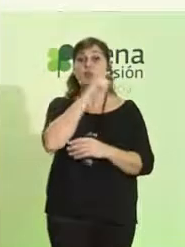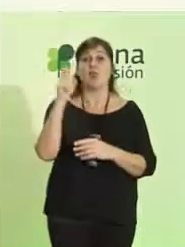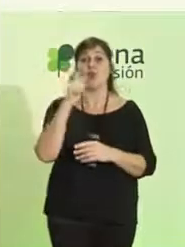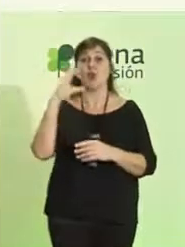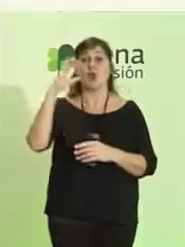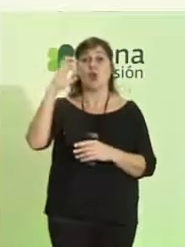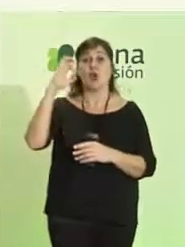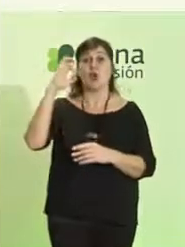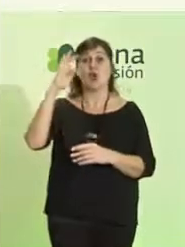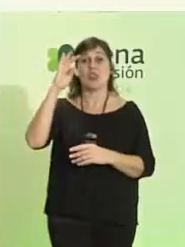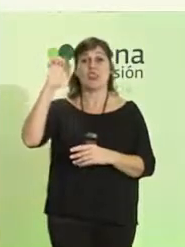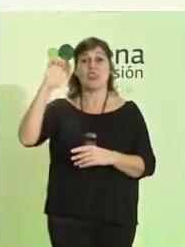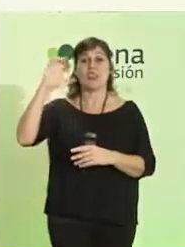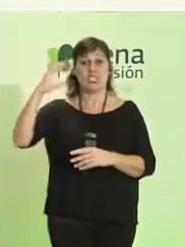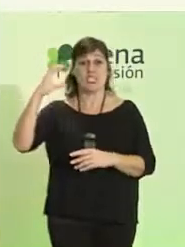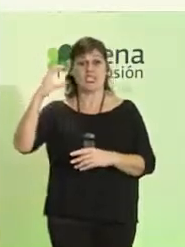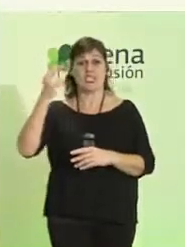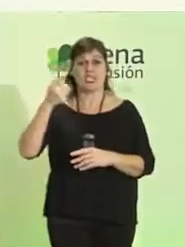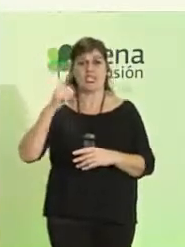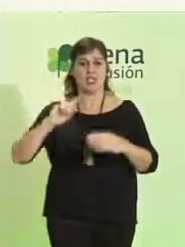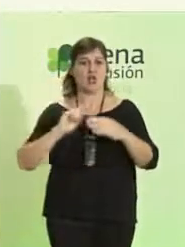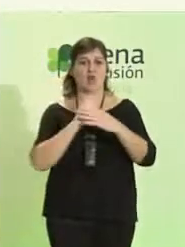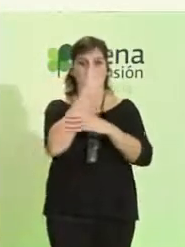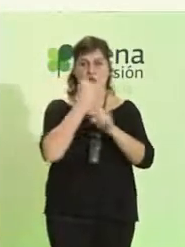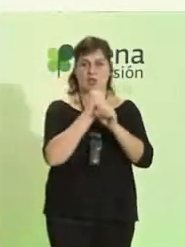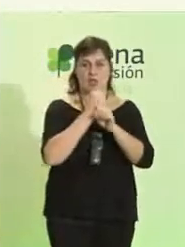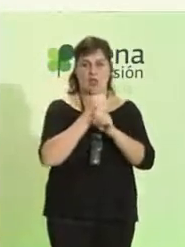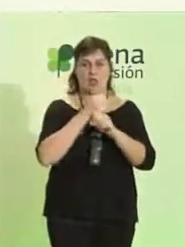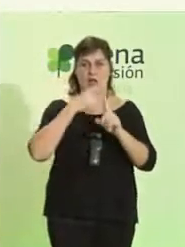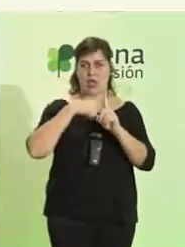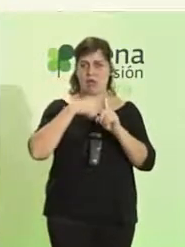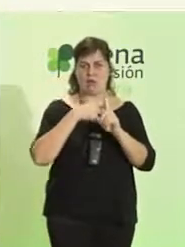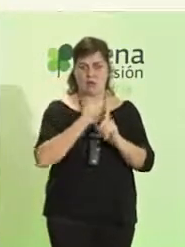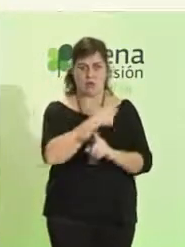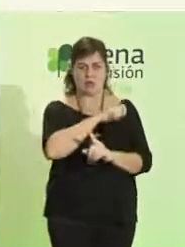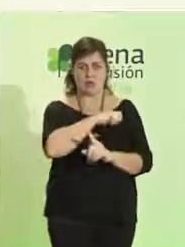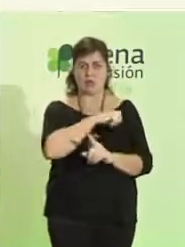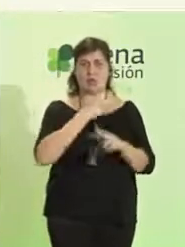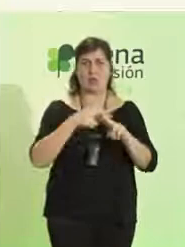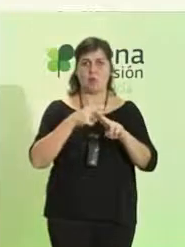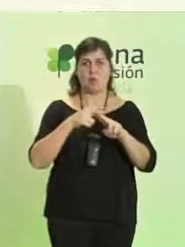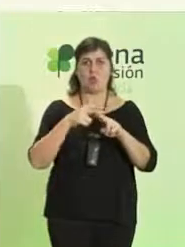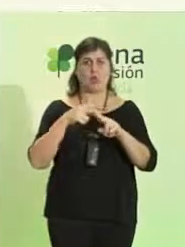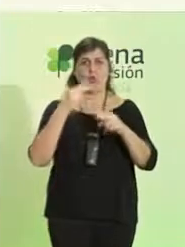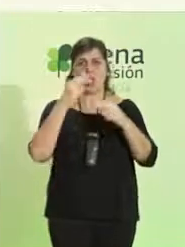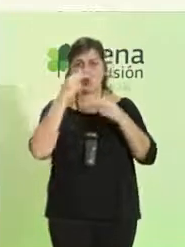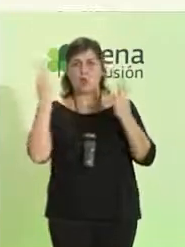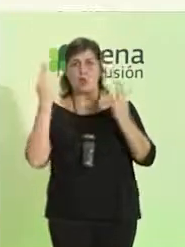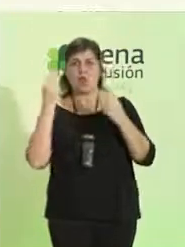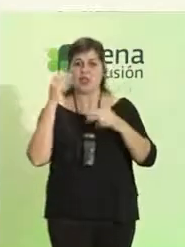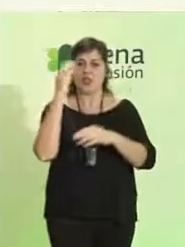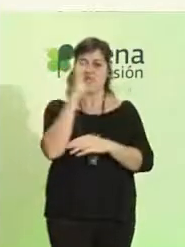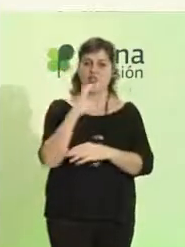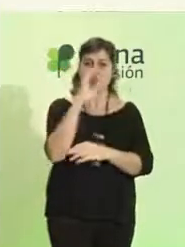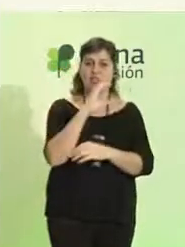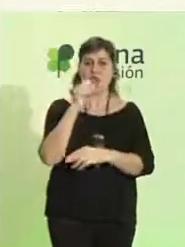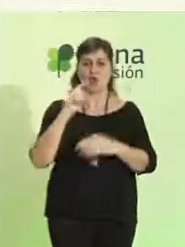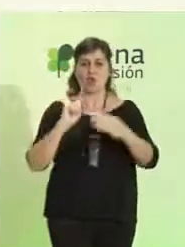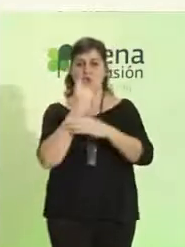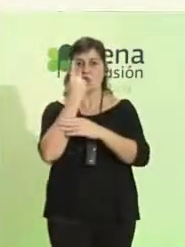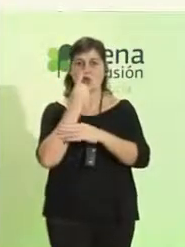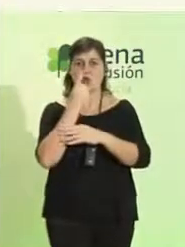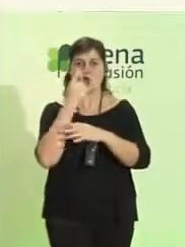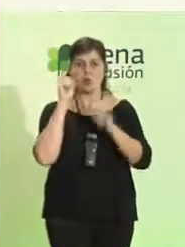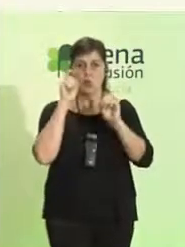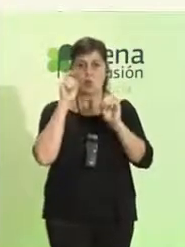Fundación Cotec es como la fundación que más trabaja en innovación a nivel estatal, ¿no? Y a nivel de políticas públicas de ciencia, innovación e investigación, es muy potente. Y hacen